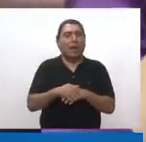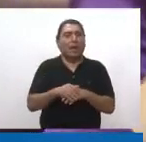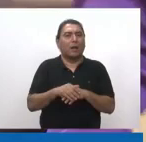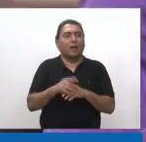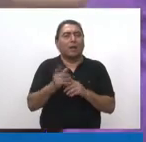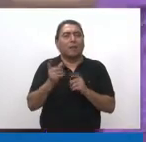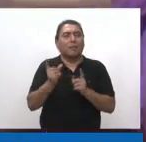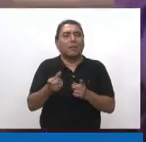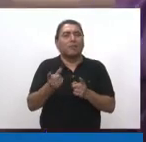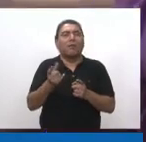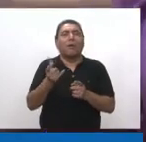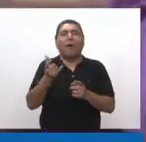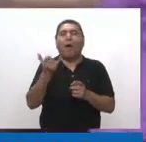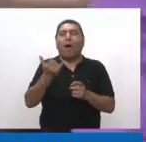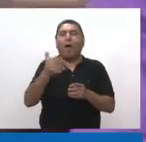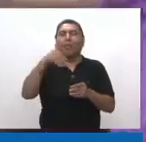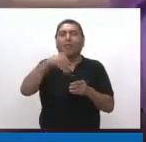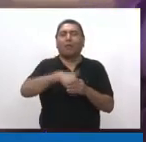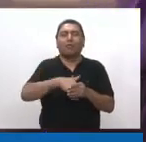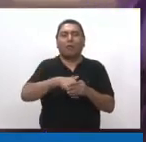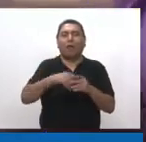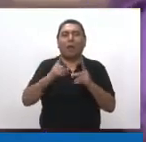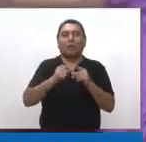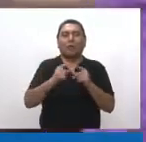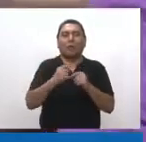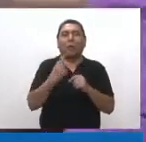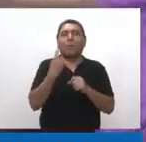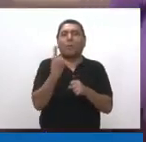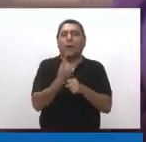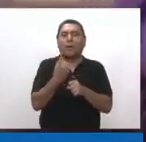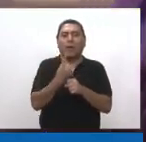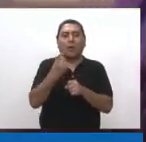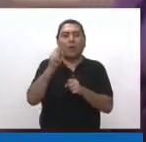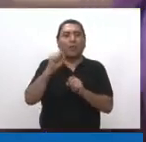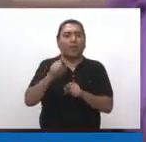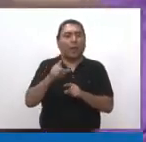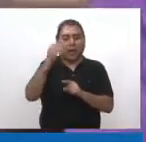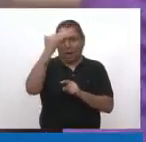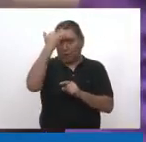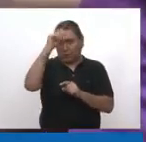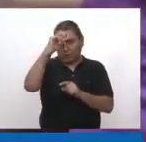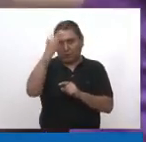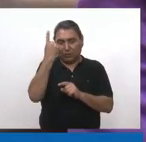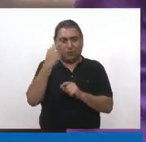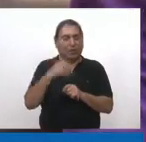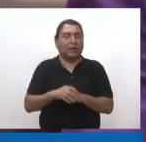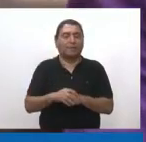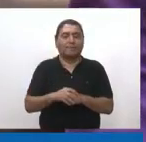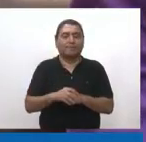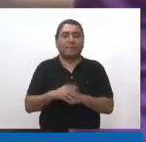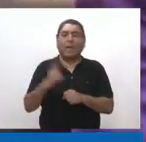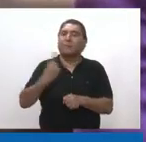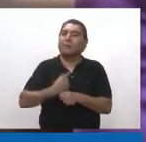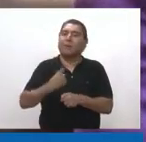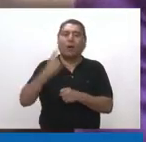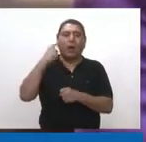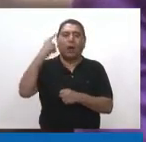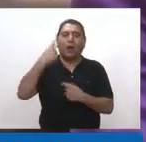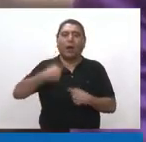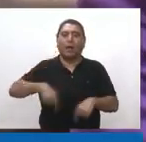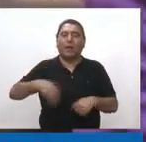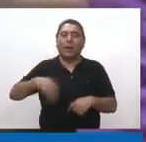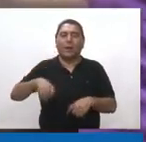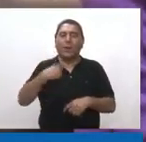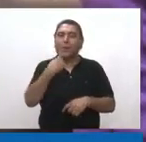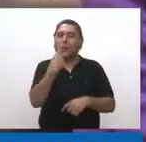escribe nuestra Constitución en su artículo primero. En primer lugar, creo que lo que corresponde preguntarse qué es